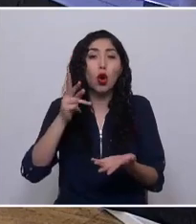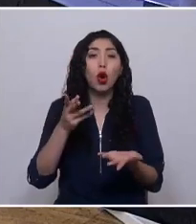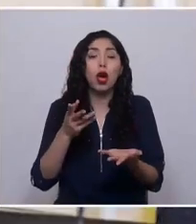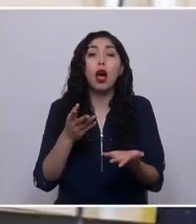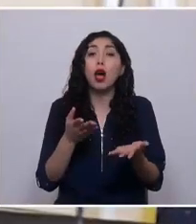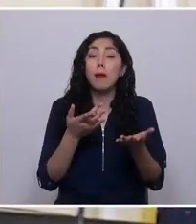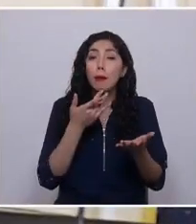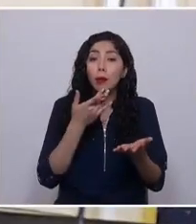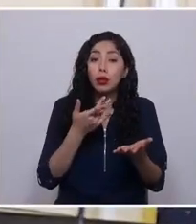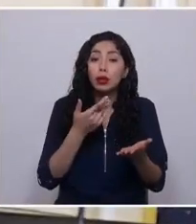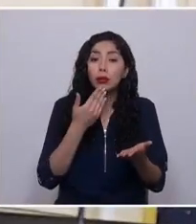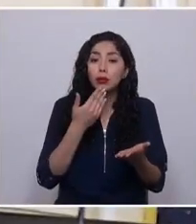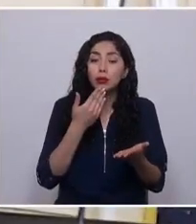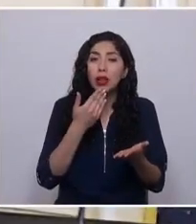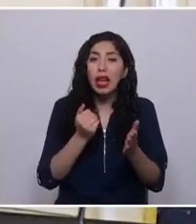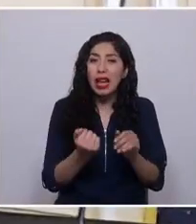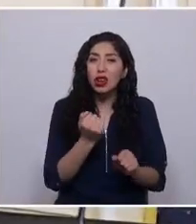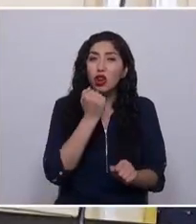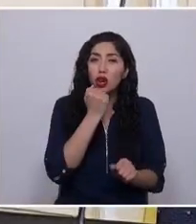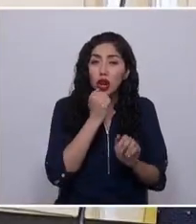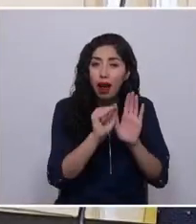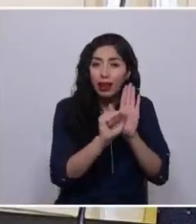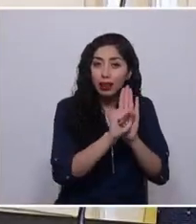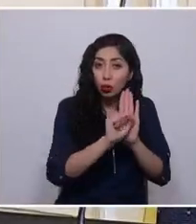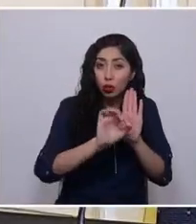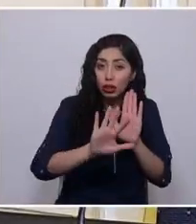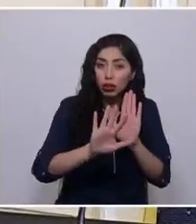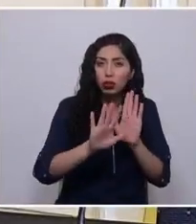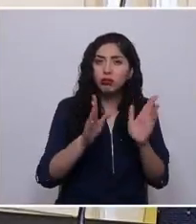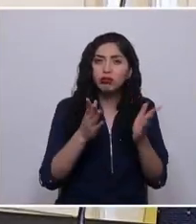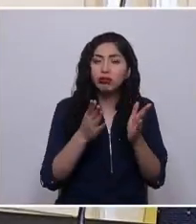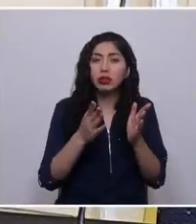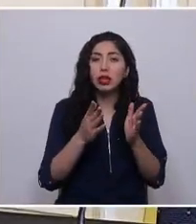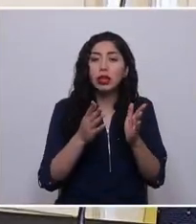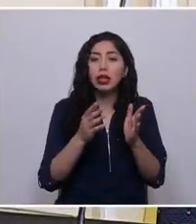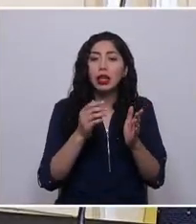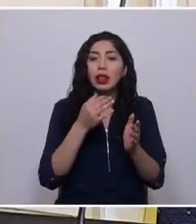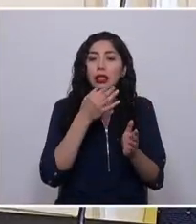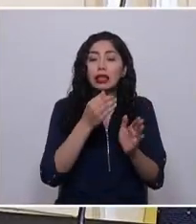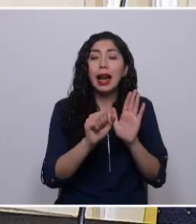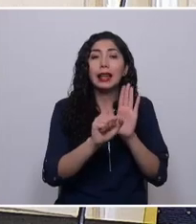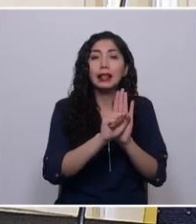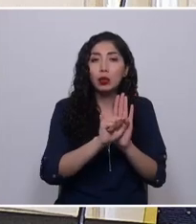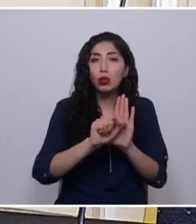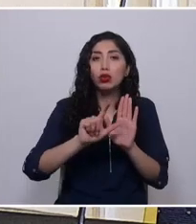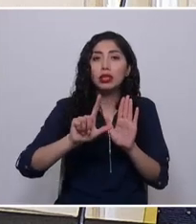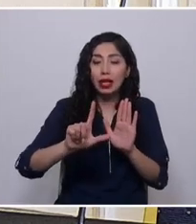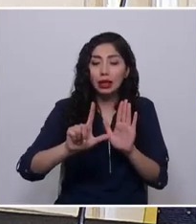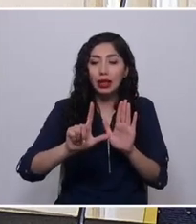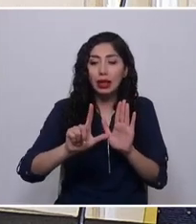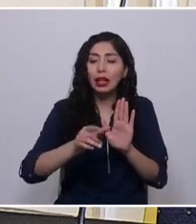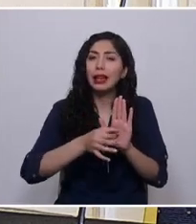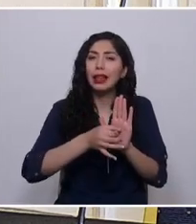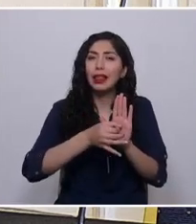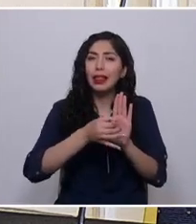el que cae el artículo 5, que se remite al artículo 7 de este reglamento, al señalar que se tendrán como base las fuentes